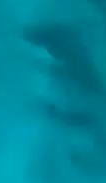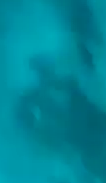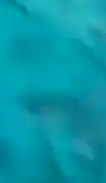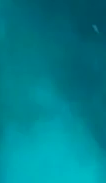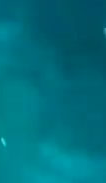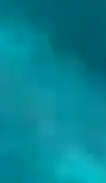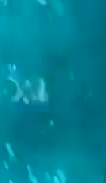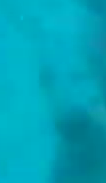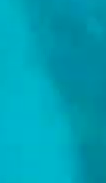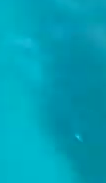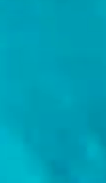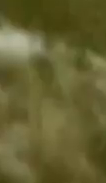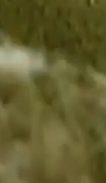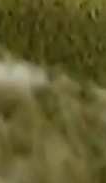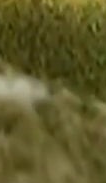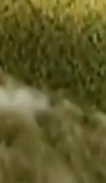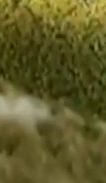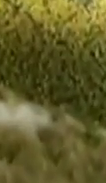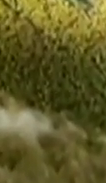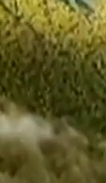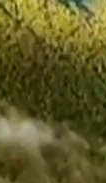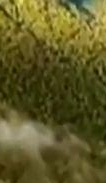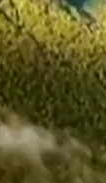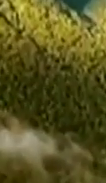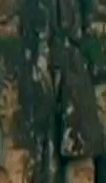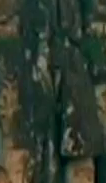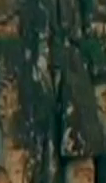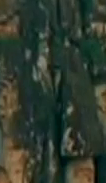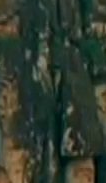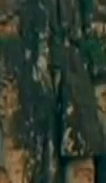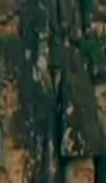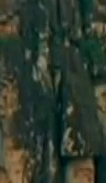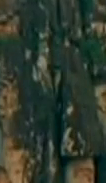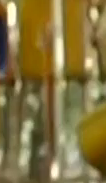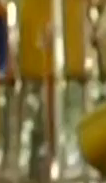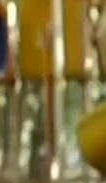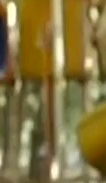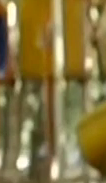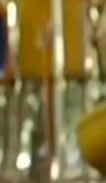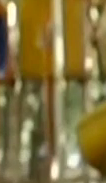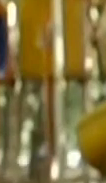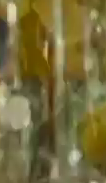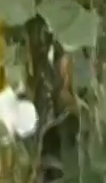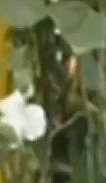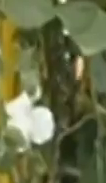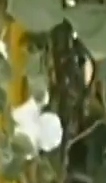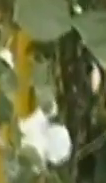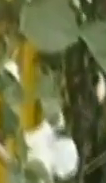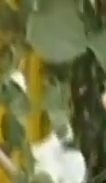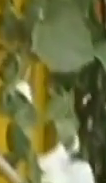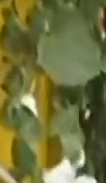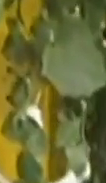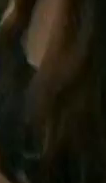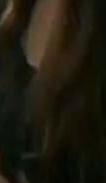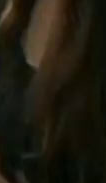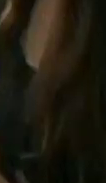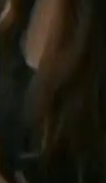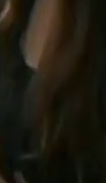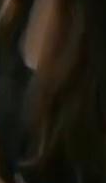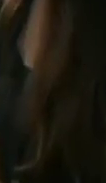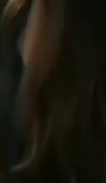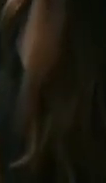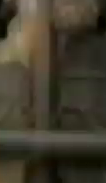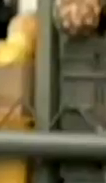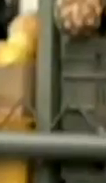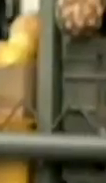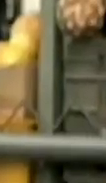el Caribe de nuestra costa y tan grande como el Churumberú. Mi madre, mi tía, mi hermana